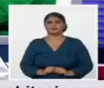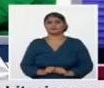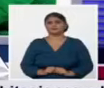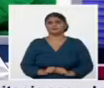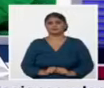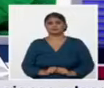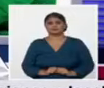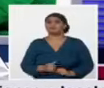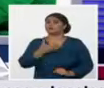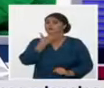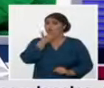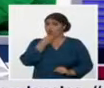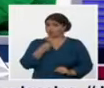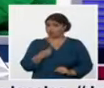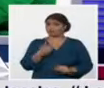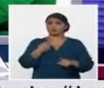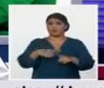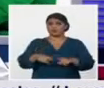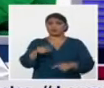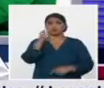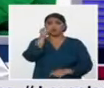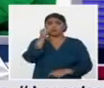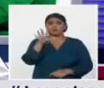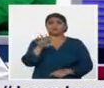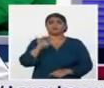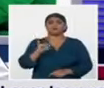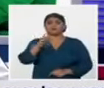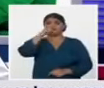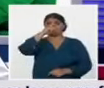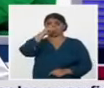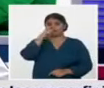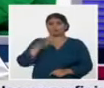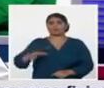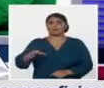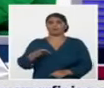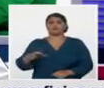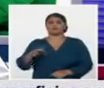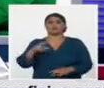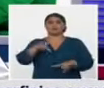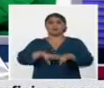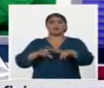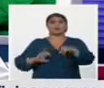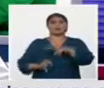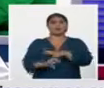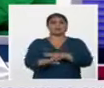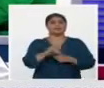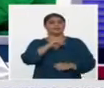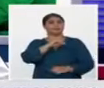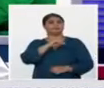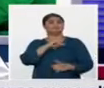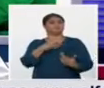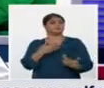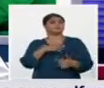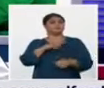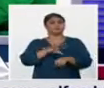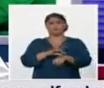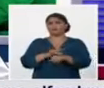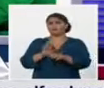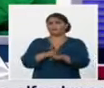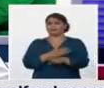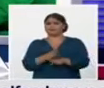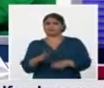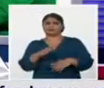joven, 56 años, un paciente de Habana del Este, con antecedentes de hipertensión arterial,